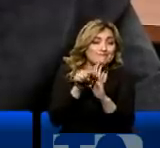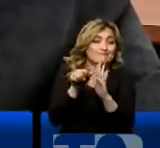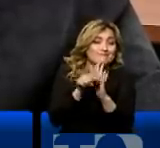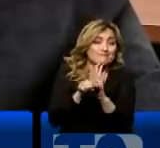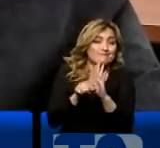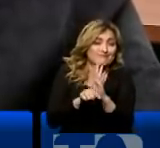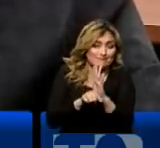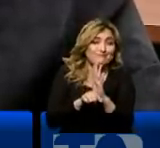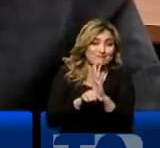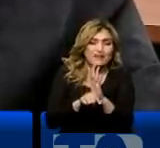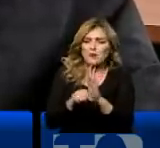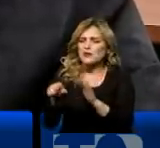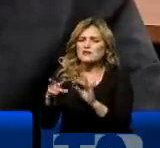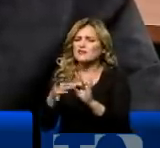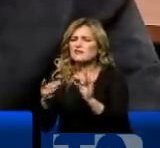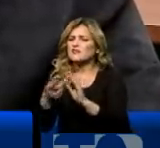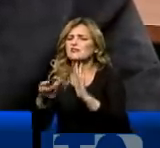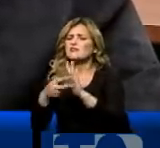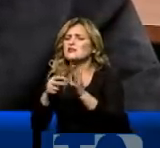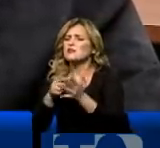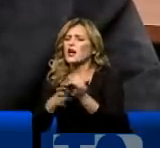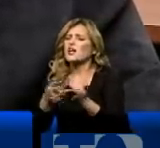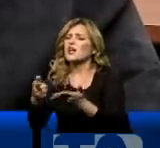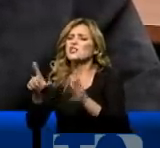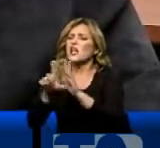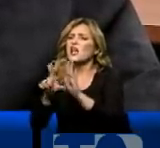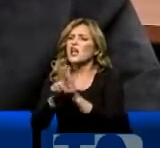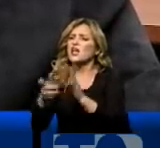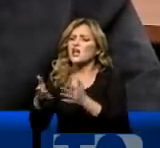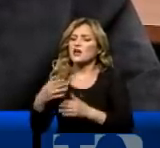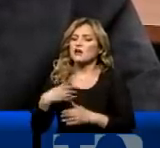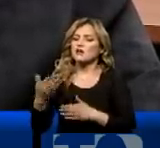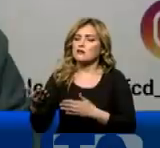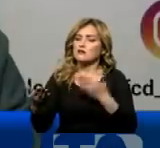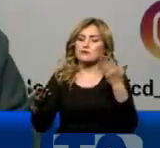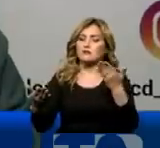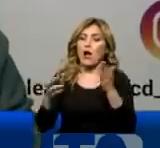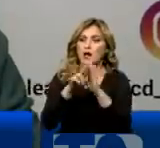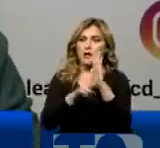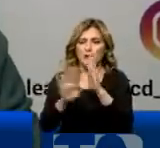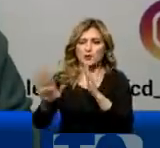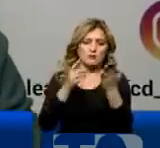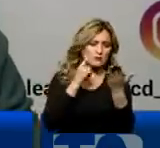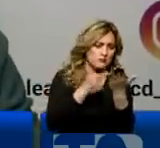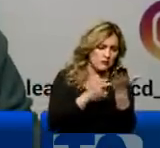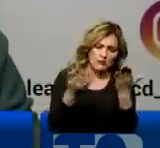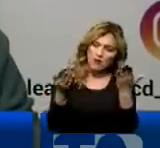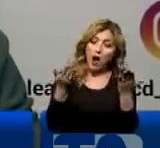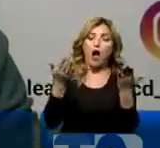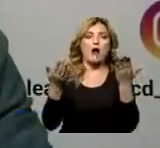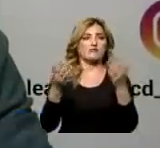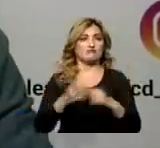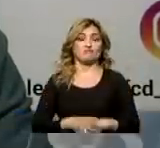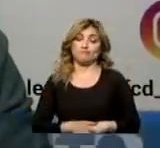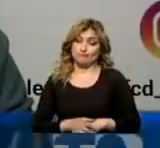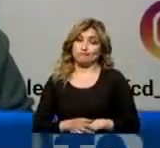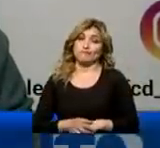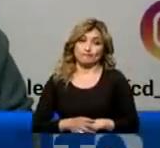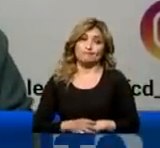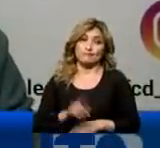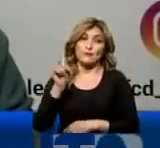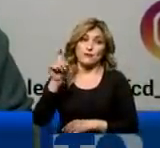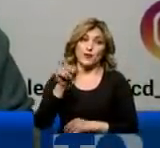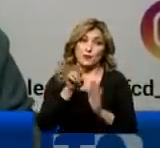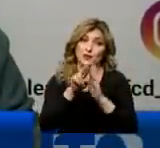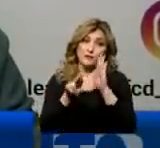le dé orientaciones muy claras al administrador de la ley para efectos de que la puede aplicar. Las leyes tienen que ser reglamentadas porque ahí encontramos